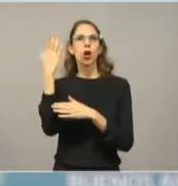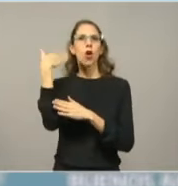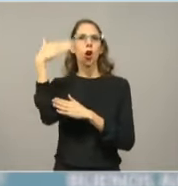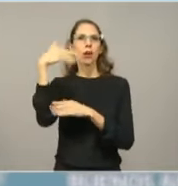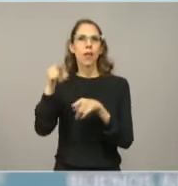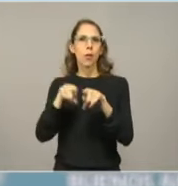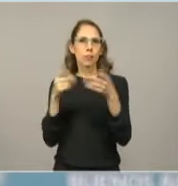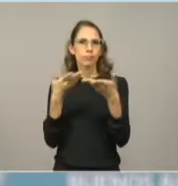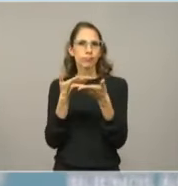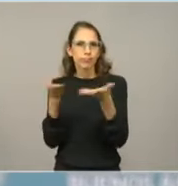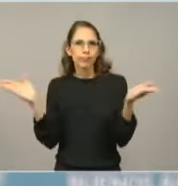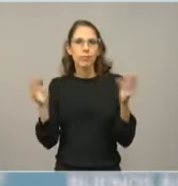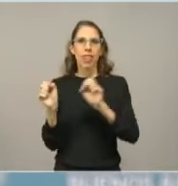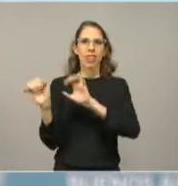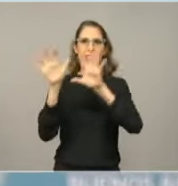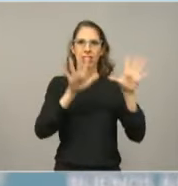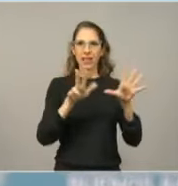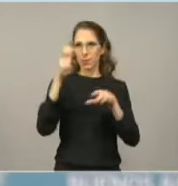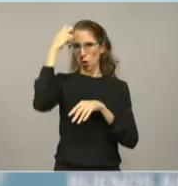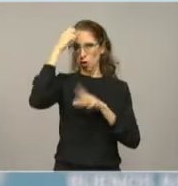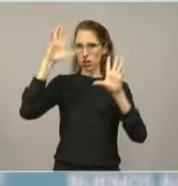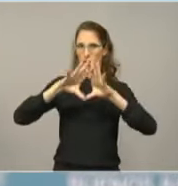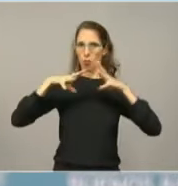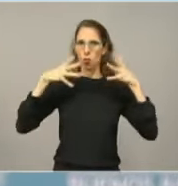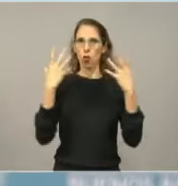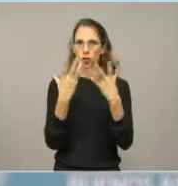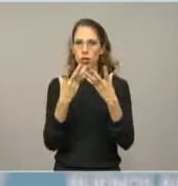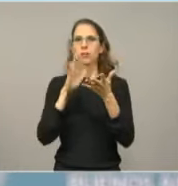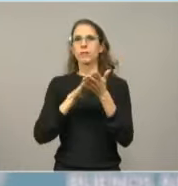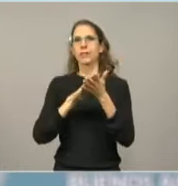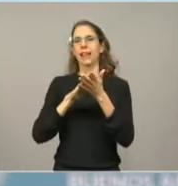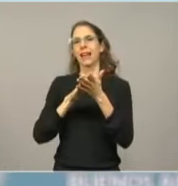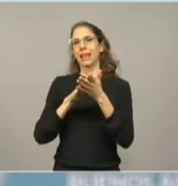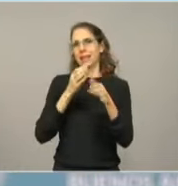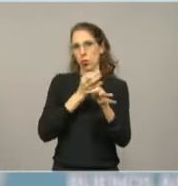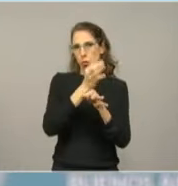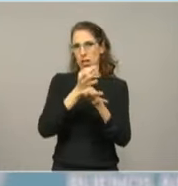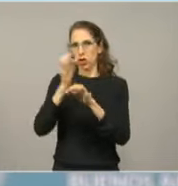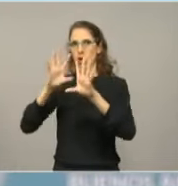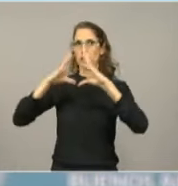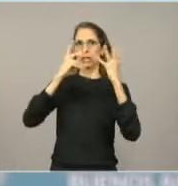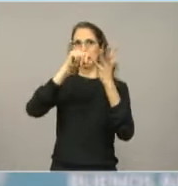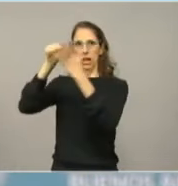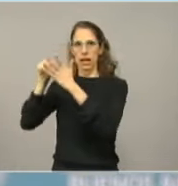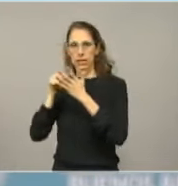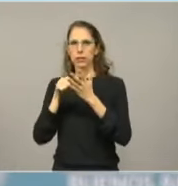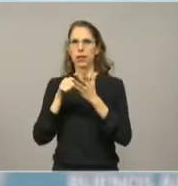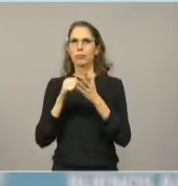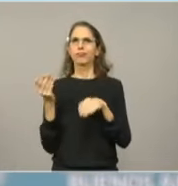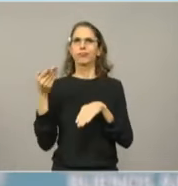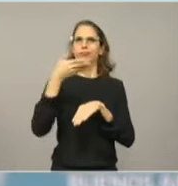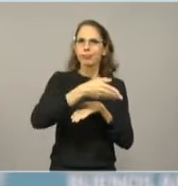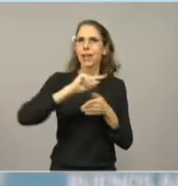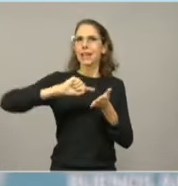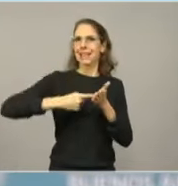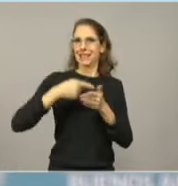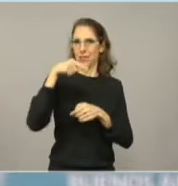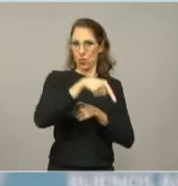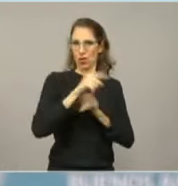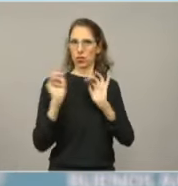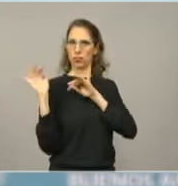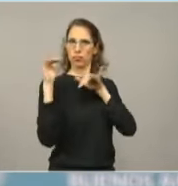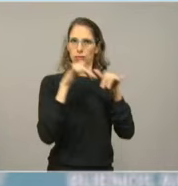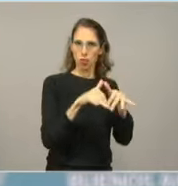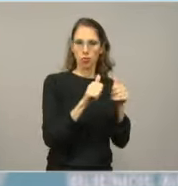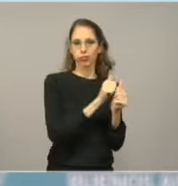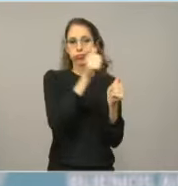de apertura del décimo congreso Mundial de la internacional de la educación en la ciudad Autónoma de Buenos Aires junto